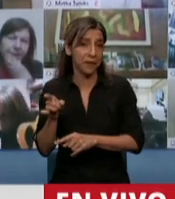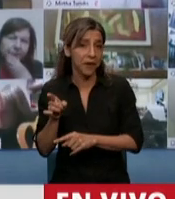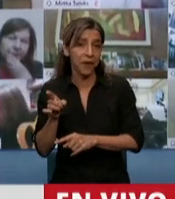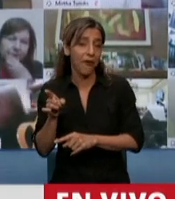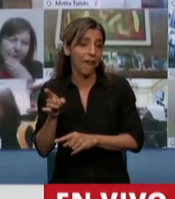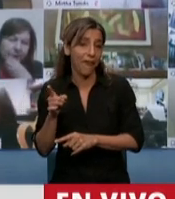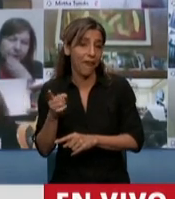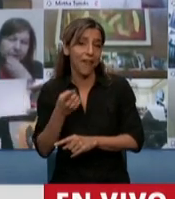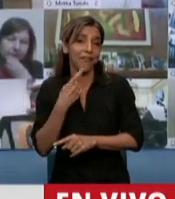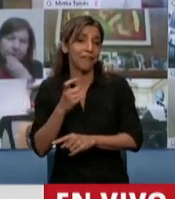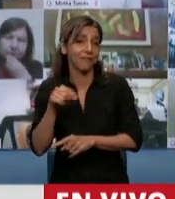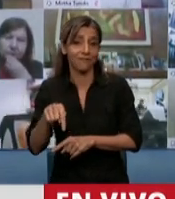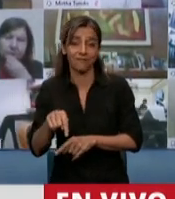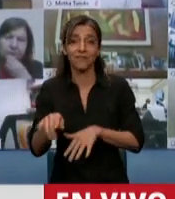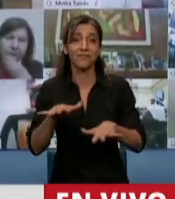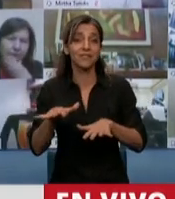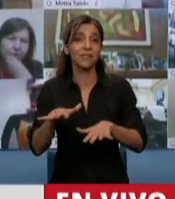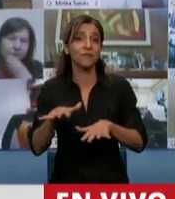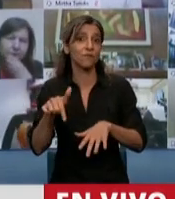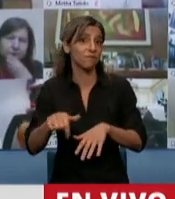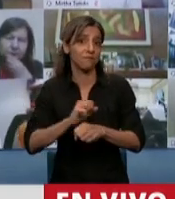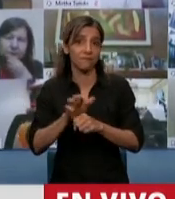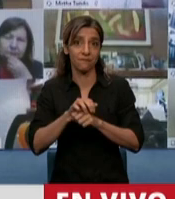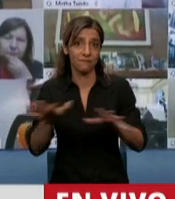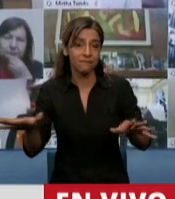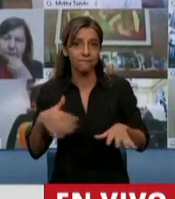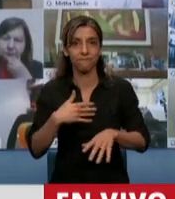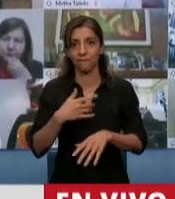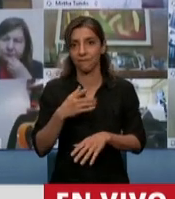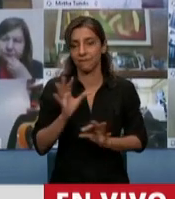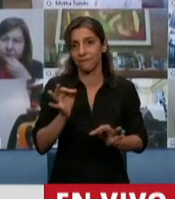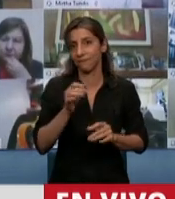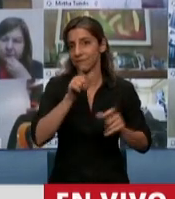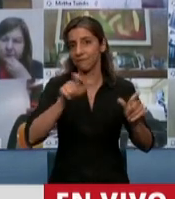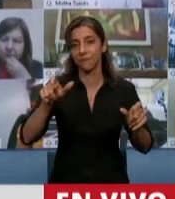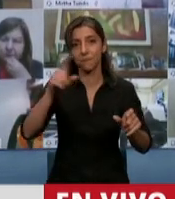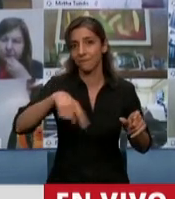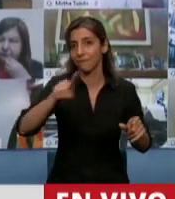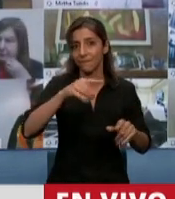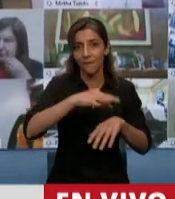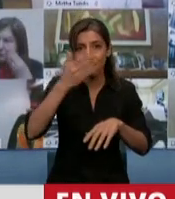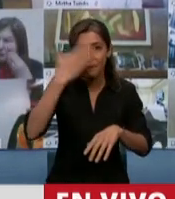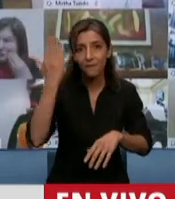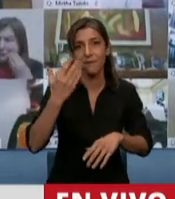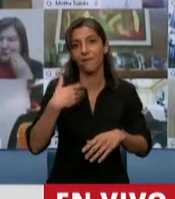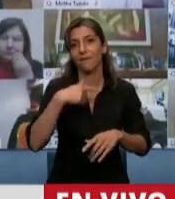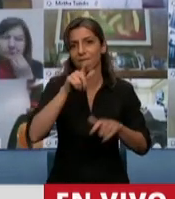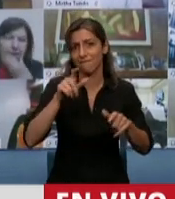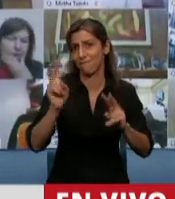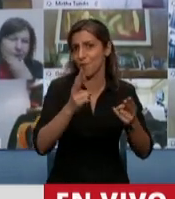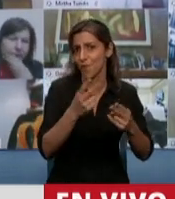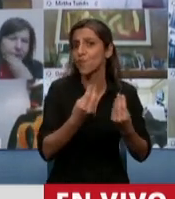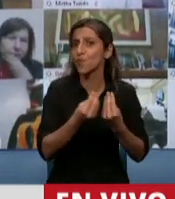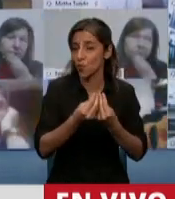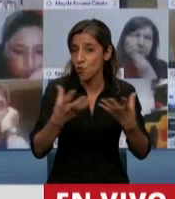de una pandemia terrible que está costando vidas. Mucha gente está muriendo por esta pandemia,